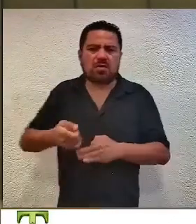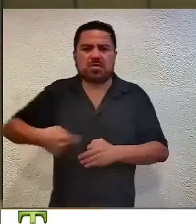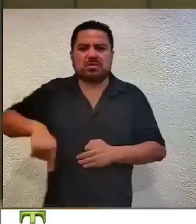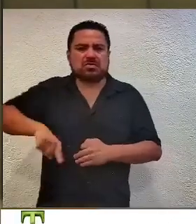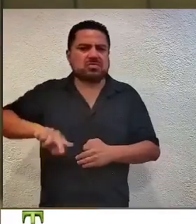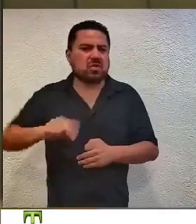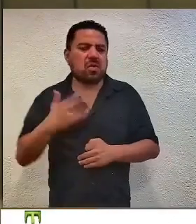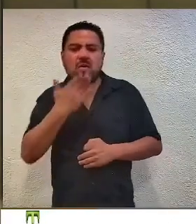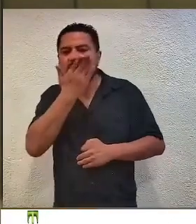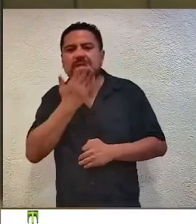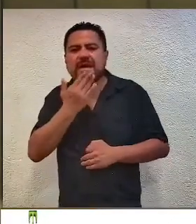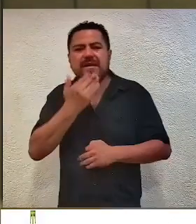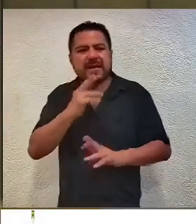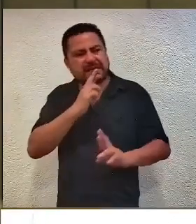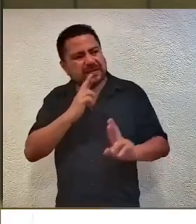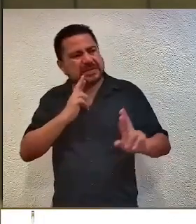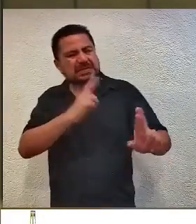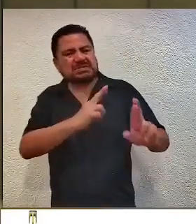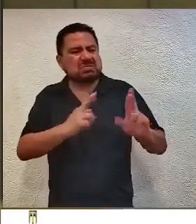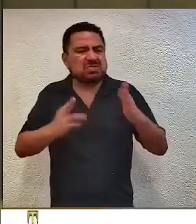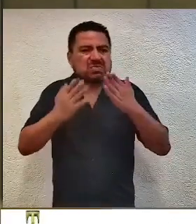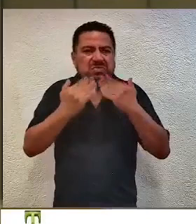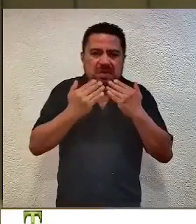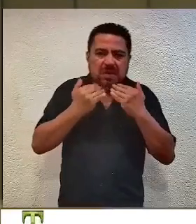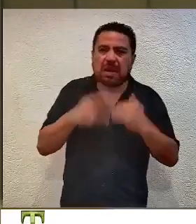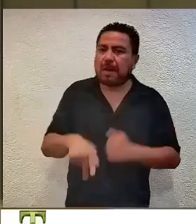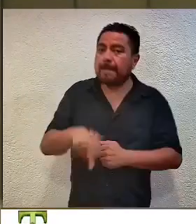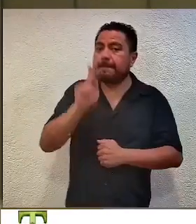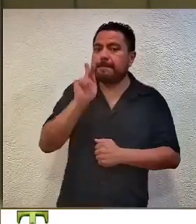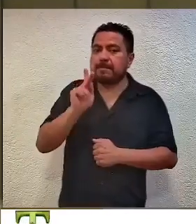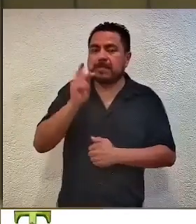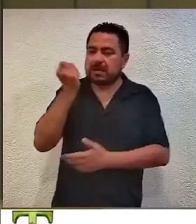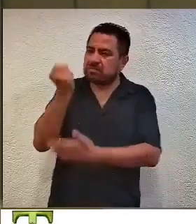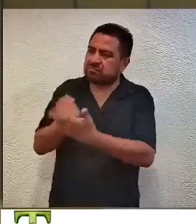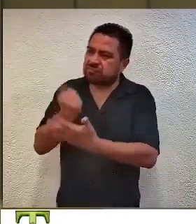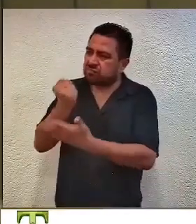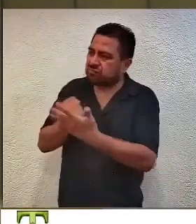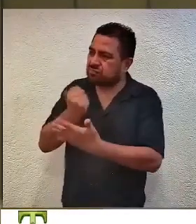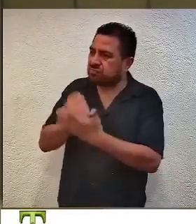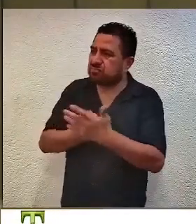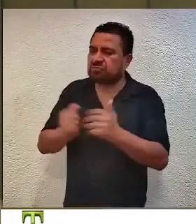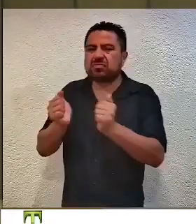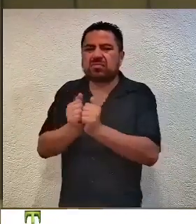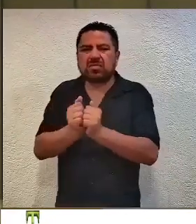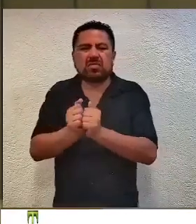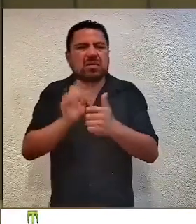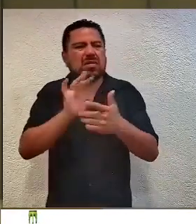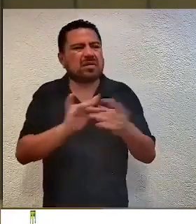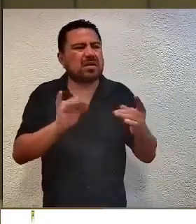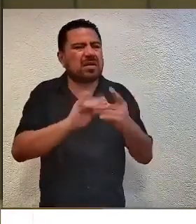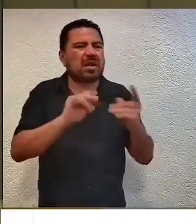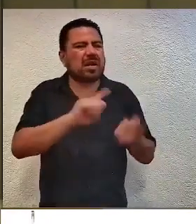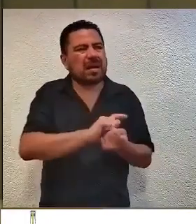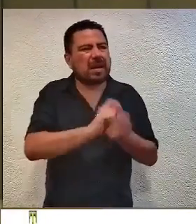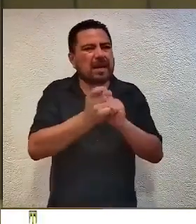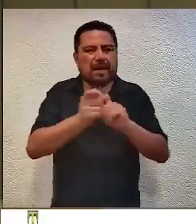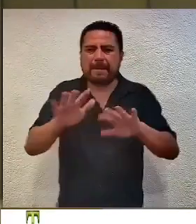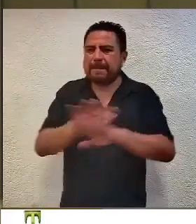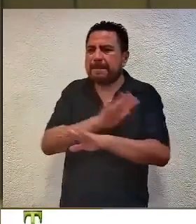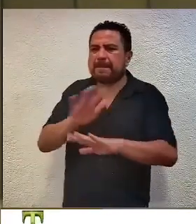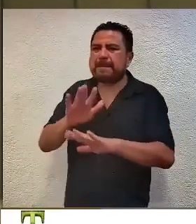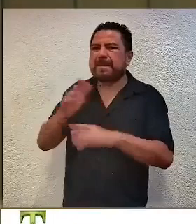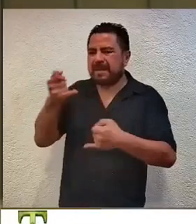facultad para resolver el asunto, pero le insiste a través de argumentos que fueron vertidos por